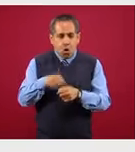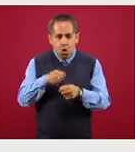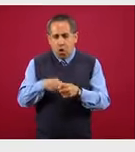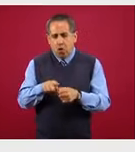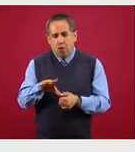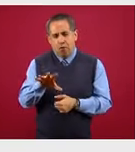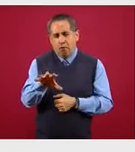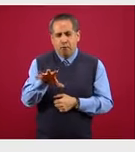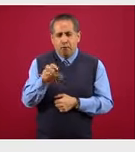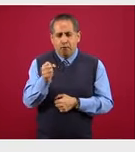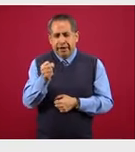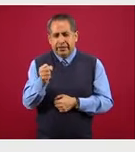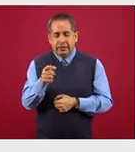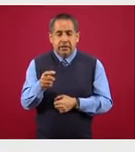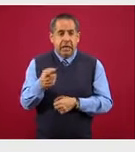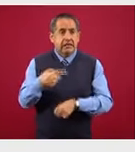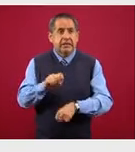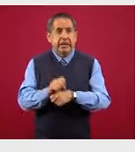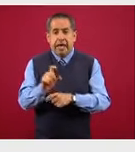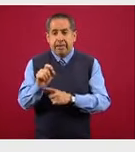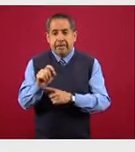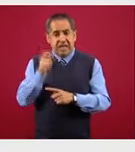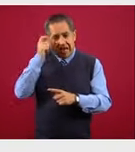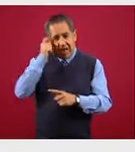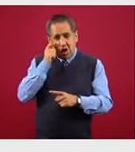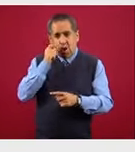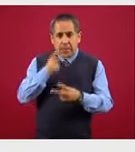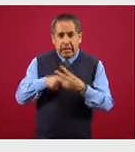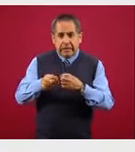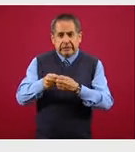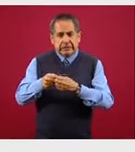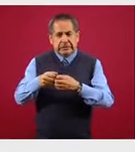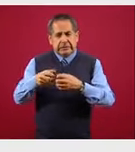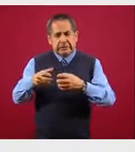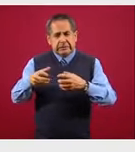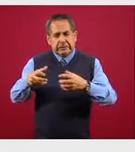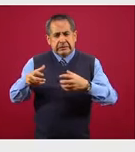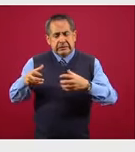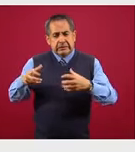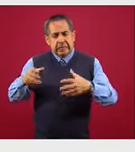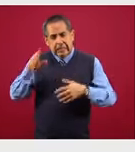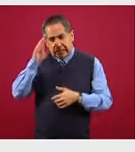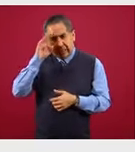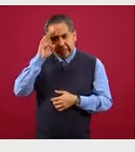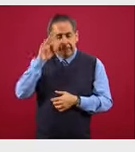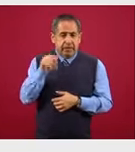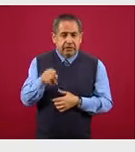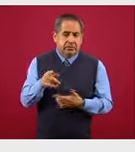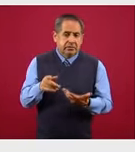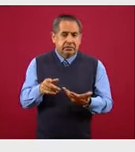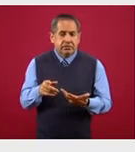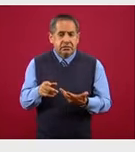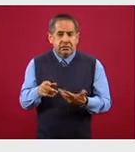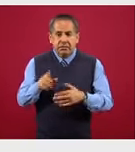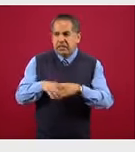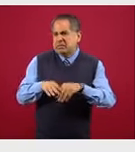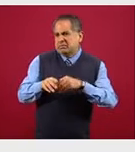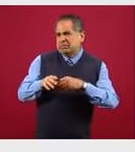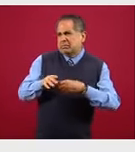oscuros, en la 20 lógicamente Guerrero continúa incrementando su intensidad. Tenemos ya más